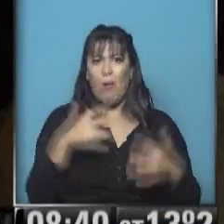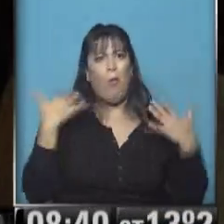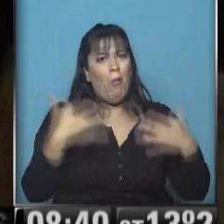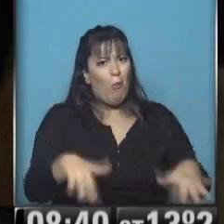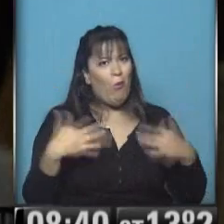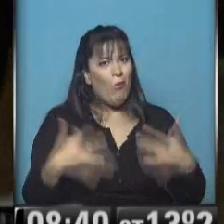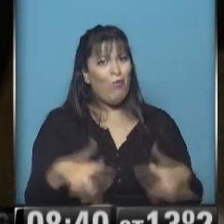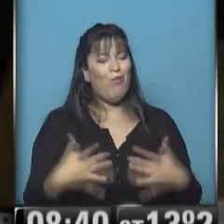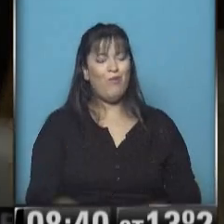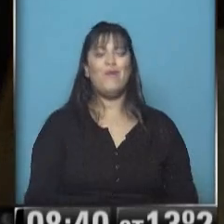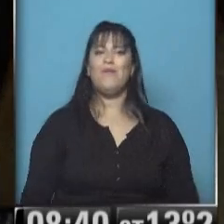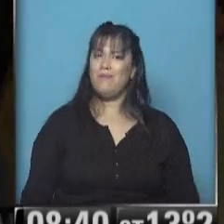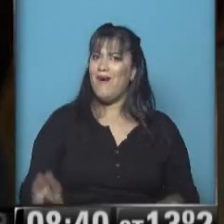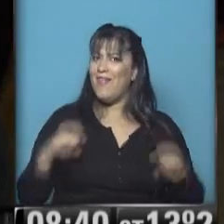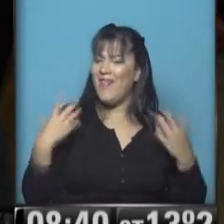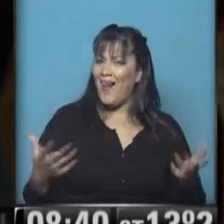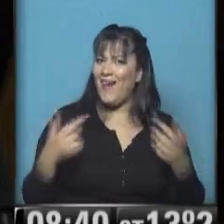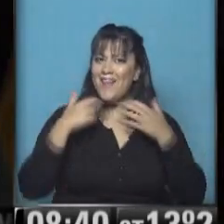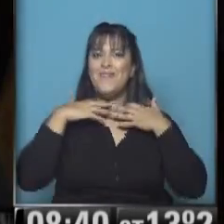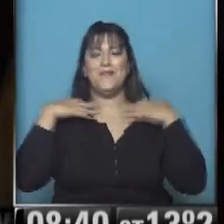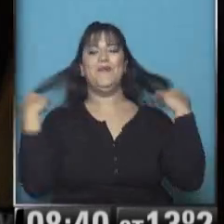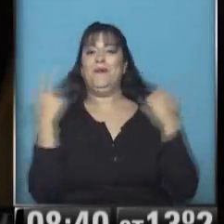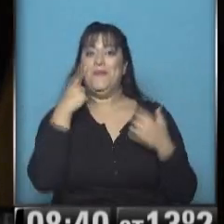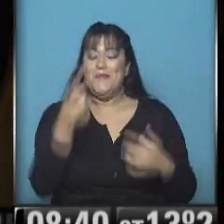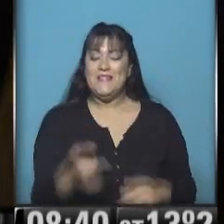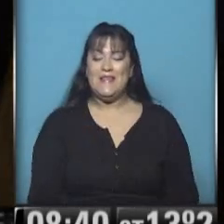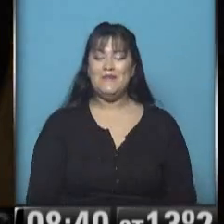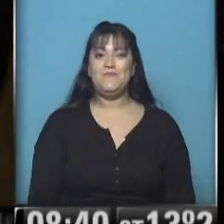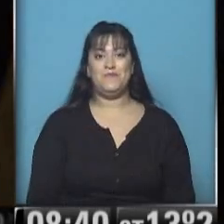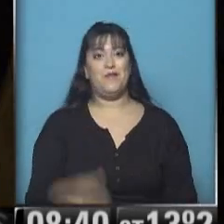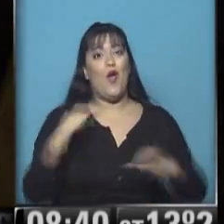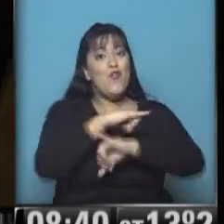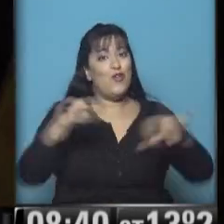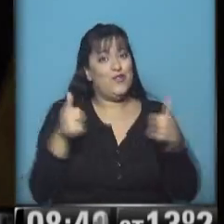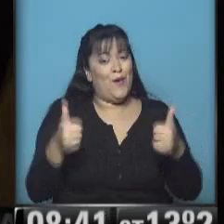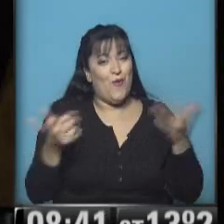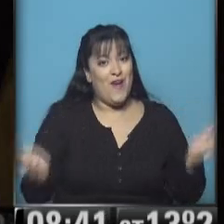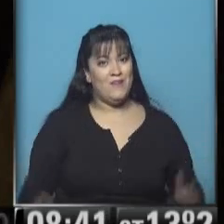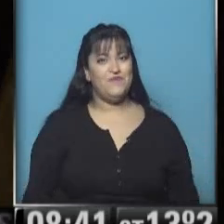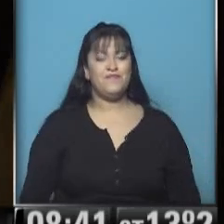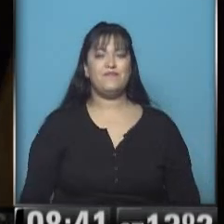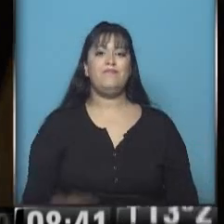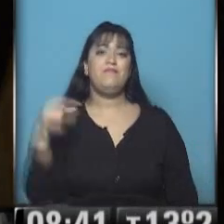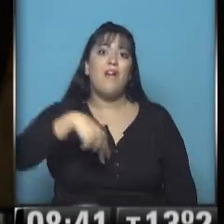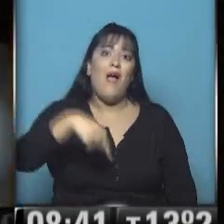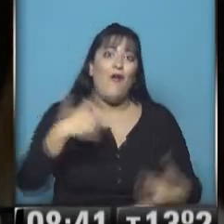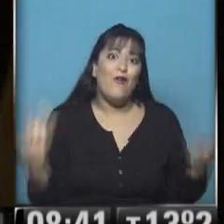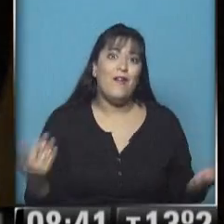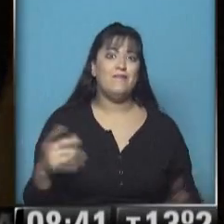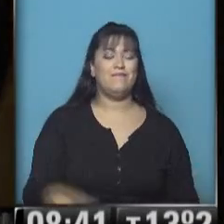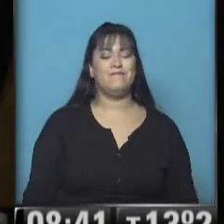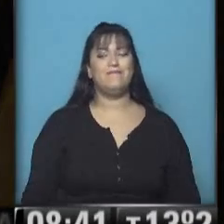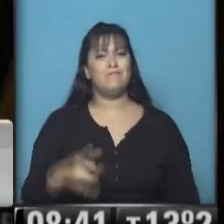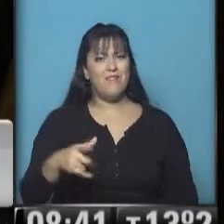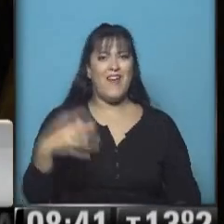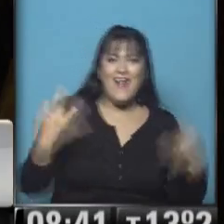¿Qué tal? Y viste, bueno, una buena noticia, qué sé yo. A esta altura del partido. ¿Lo tomás en